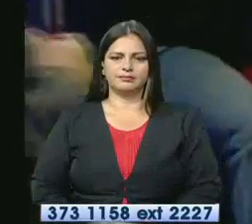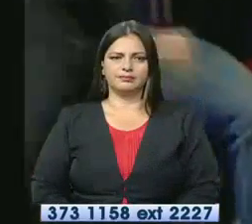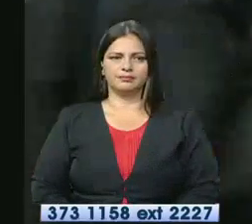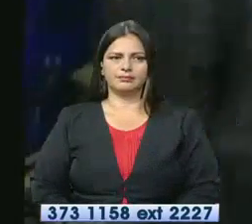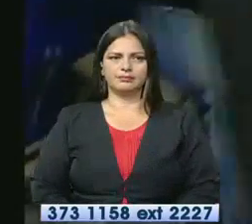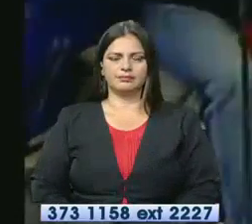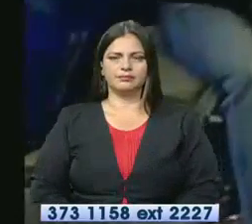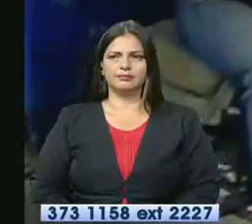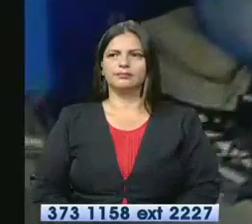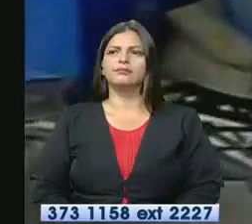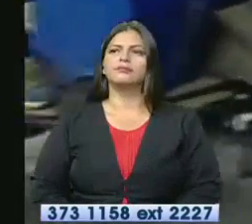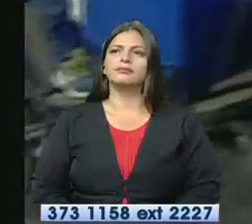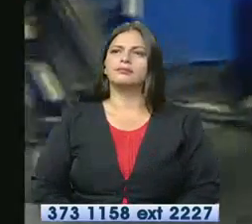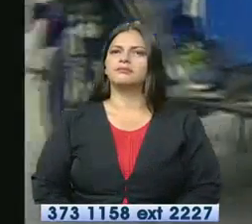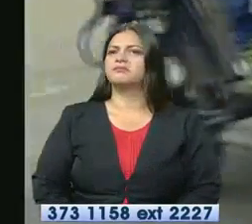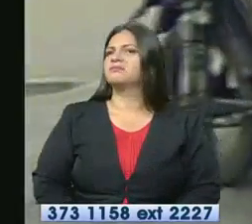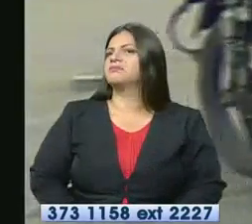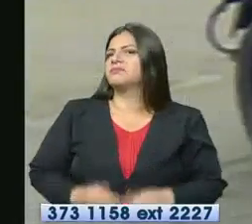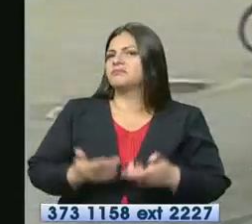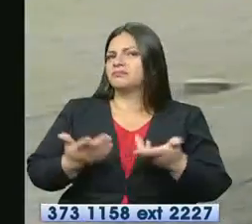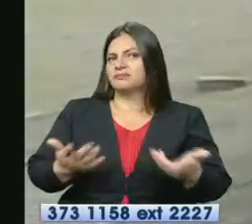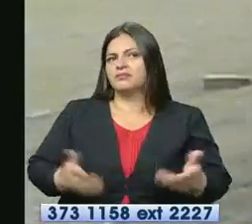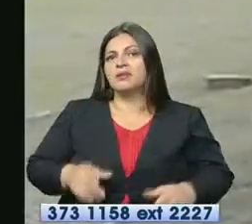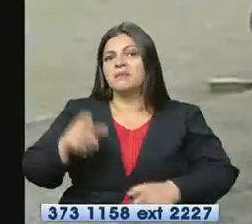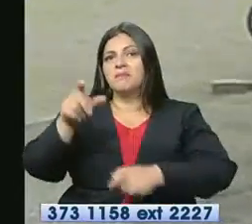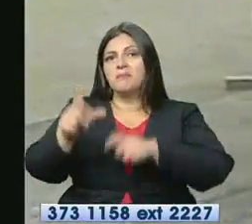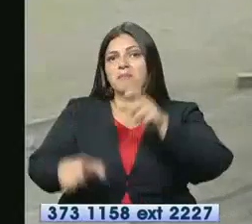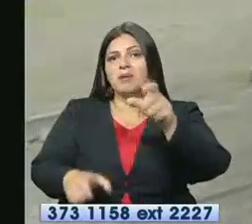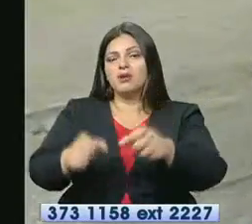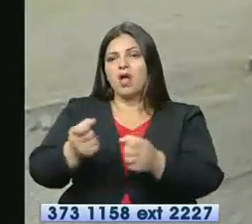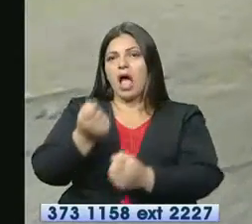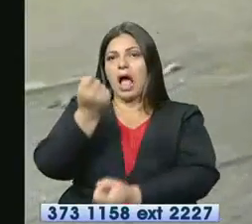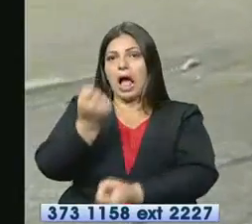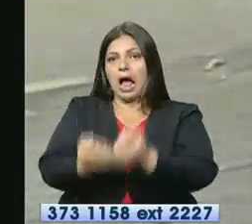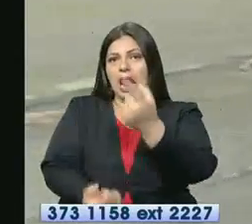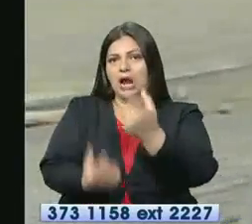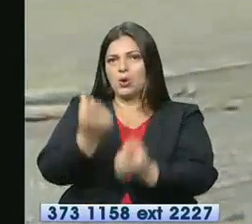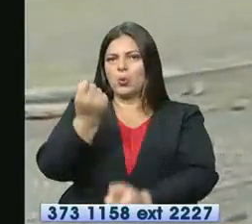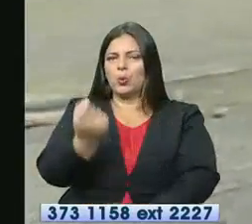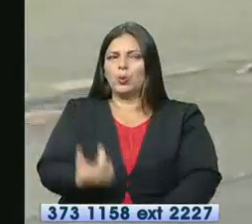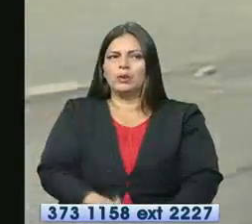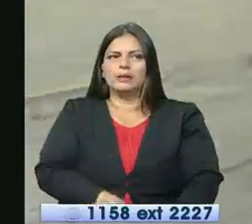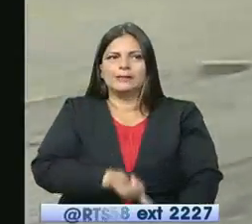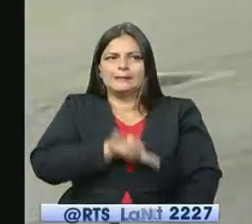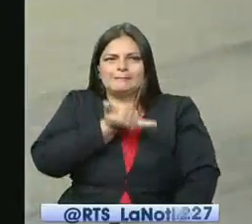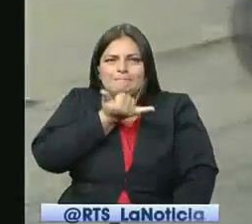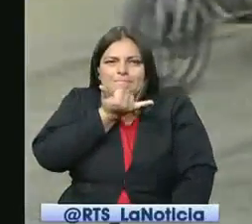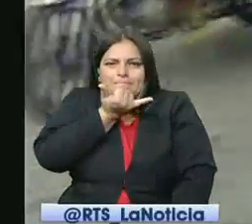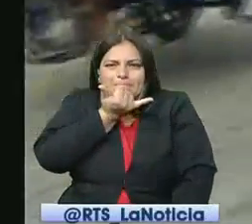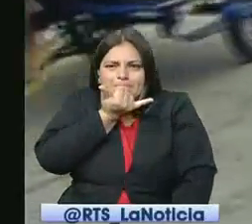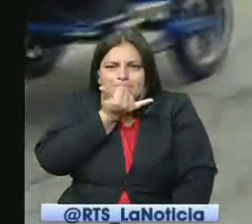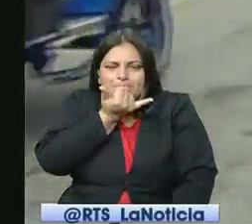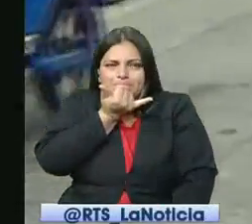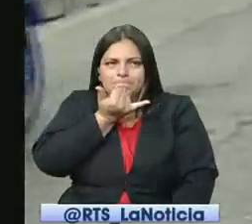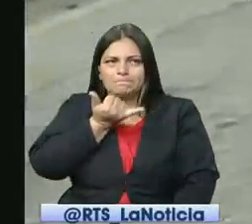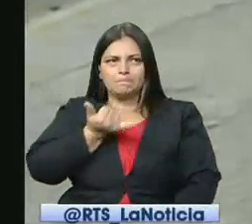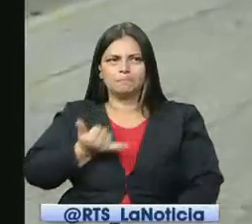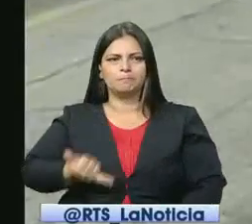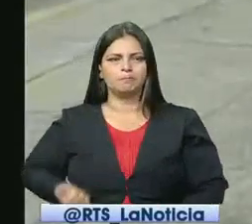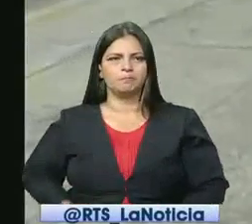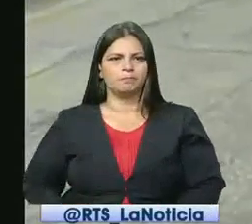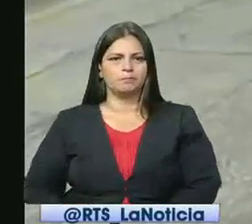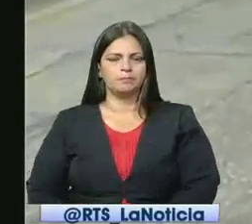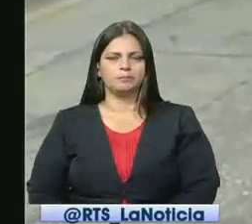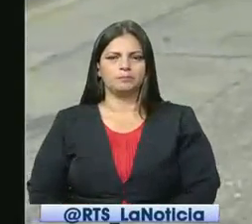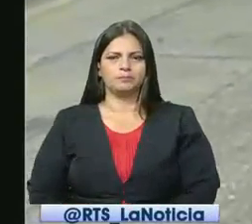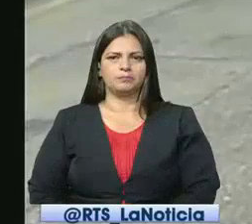este sector. Esto debido a ciertos conductores de este tipo de vehículos que cometen un sinnúmero de contravenciones, que